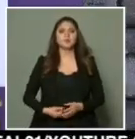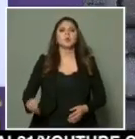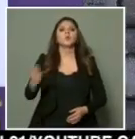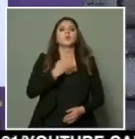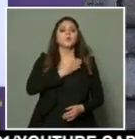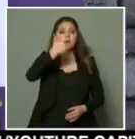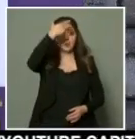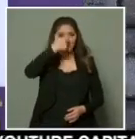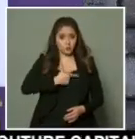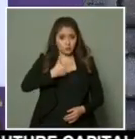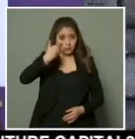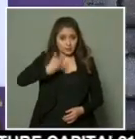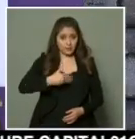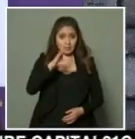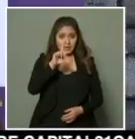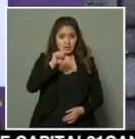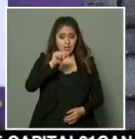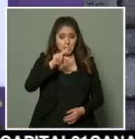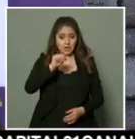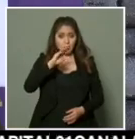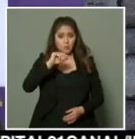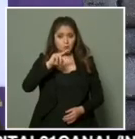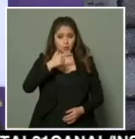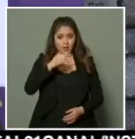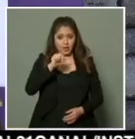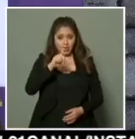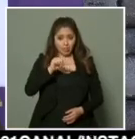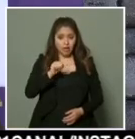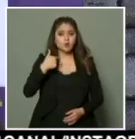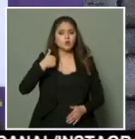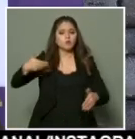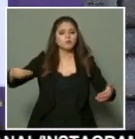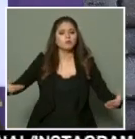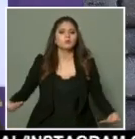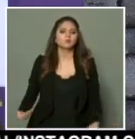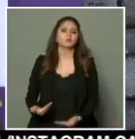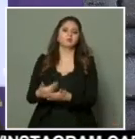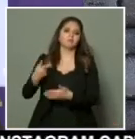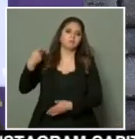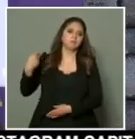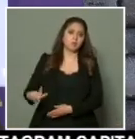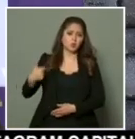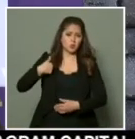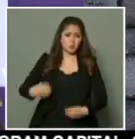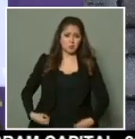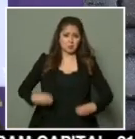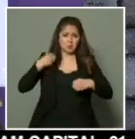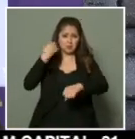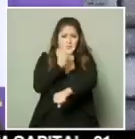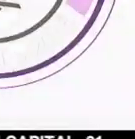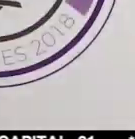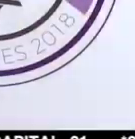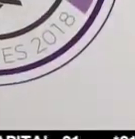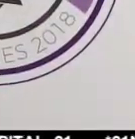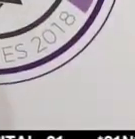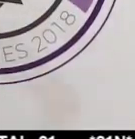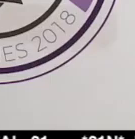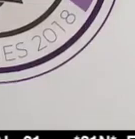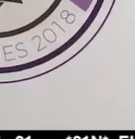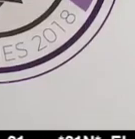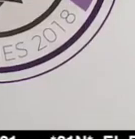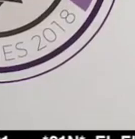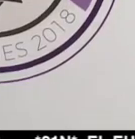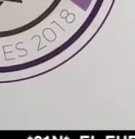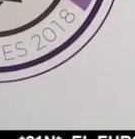así como establecer un plan hídrico sostenible para garantizar que llegue agua potable a todos los hogares iztapalapenses. En su turno,